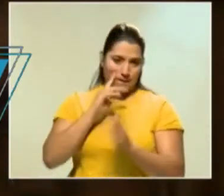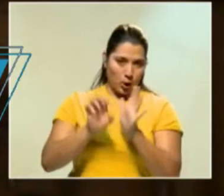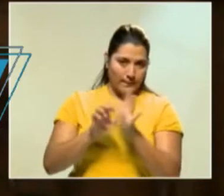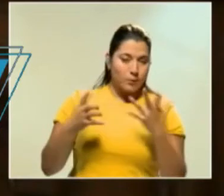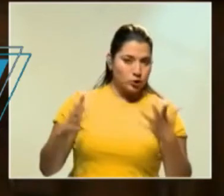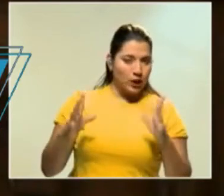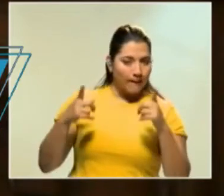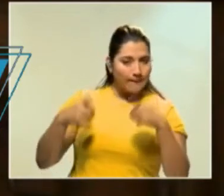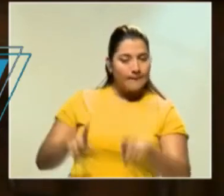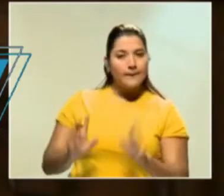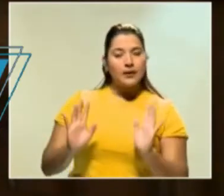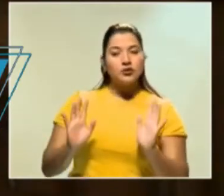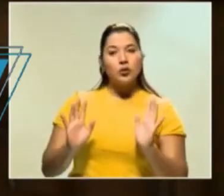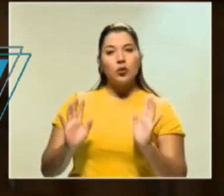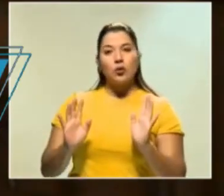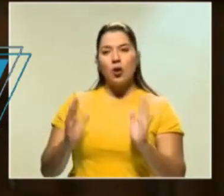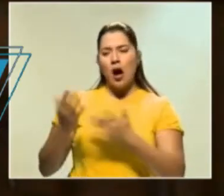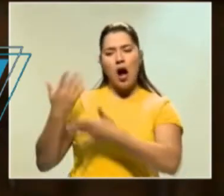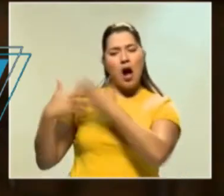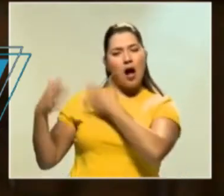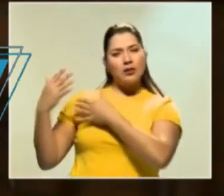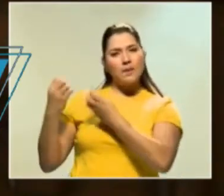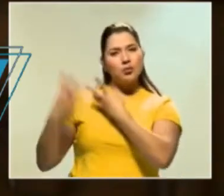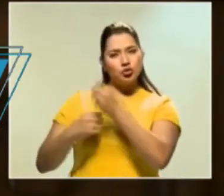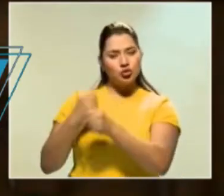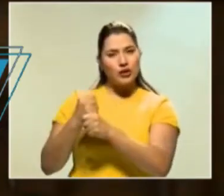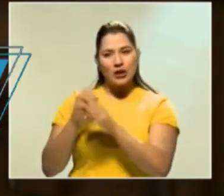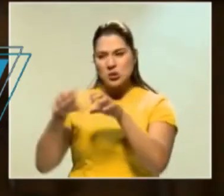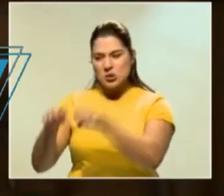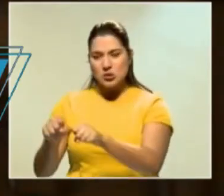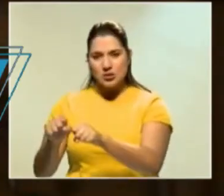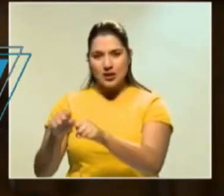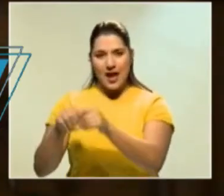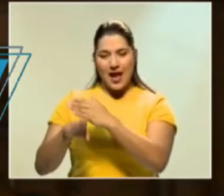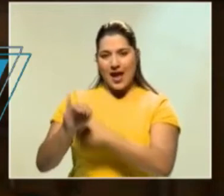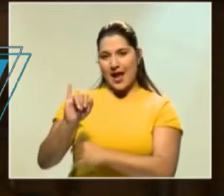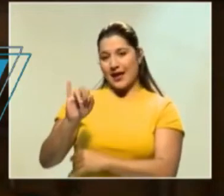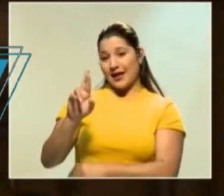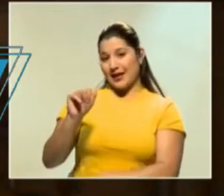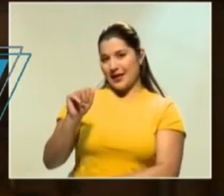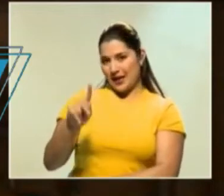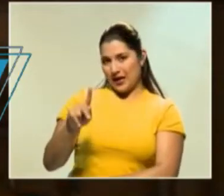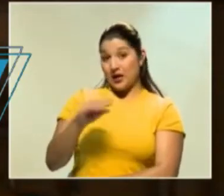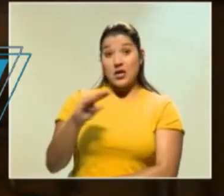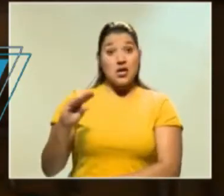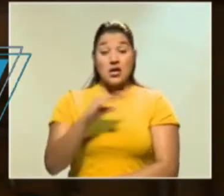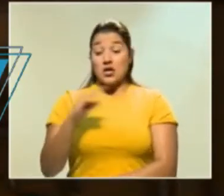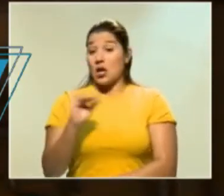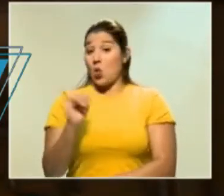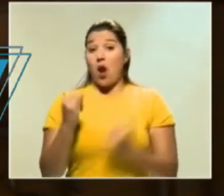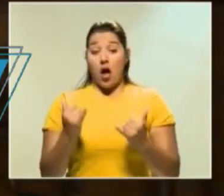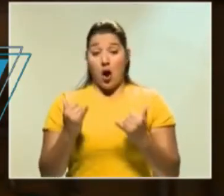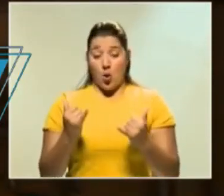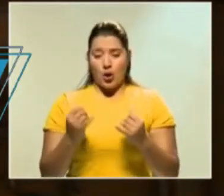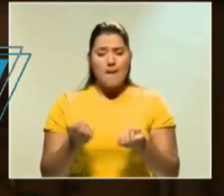Irak hace ya muchos años, y está pasando ahora. Algunas de las actuaciones recientes, y esto